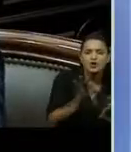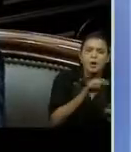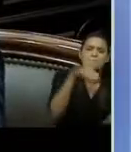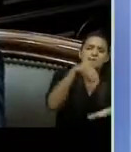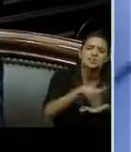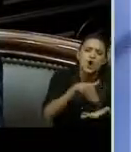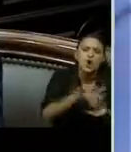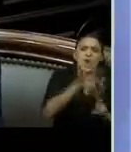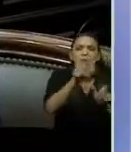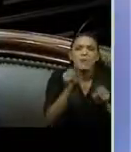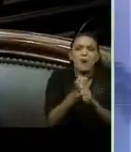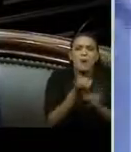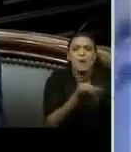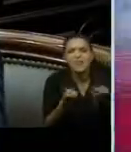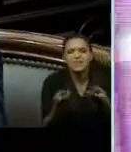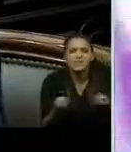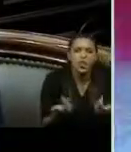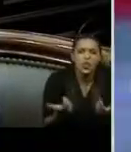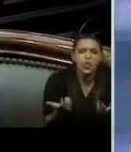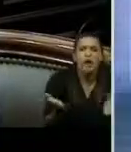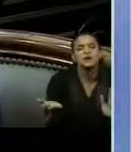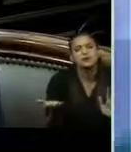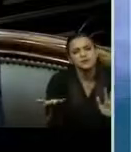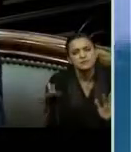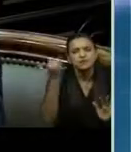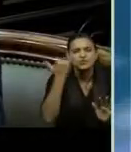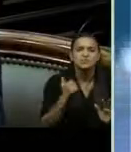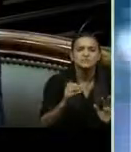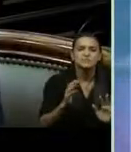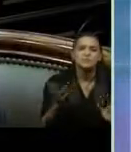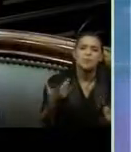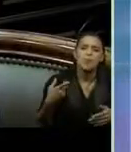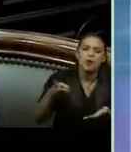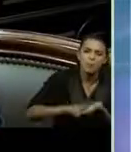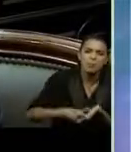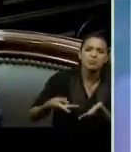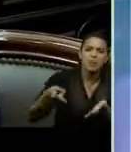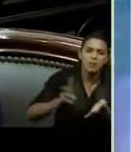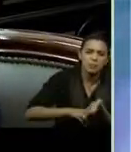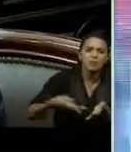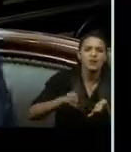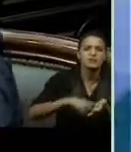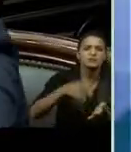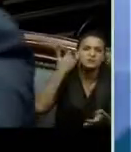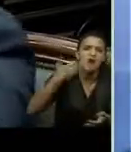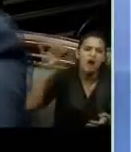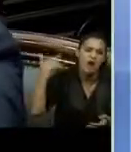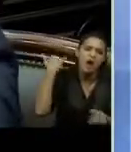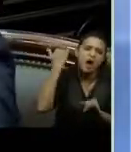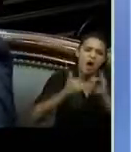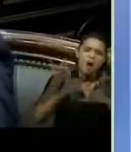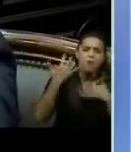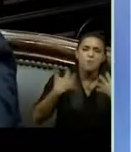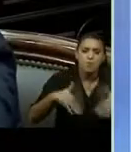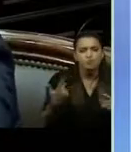diputado? La verdad que caprichos políticos, nada más, hermano, esa es la realidad. De no querer darnos quórum para